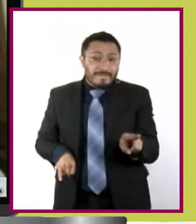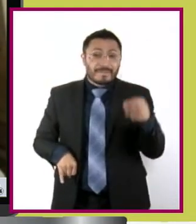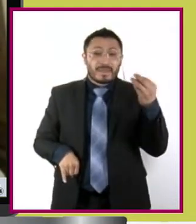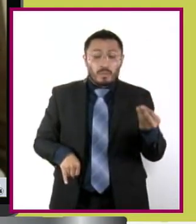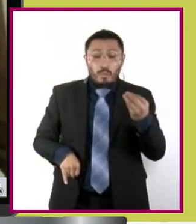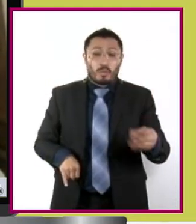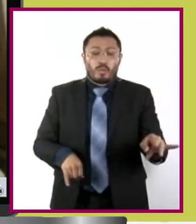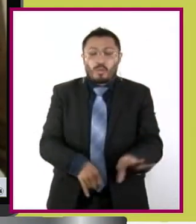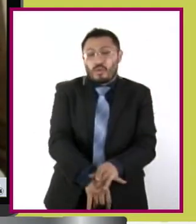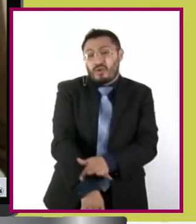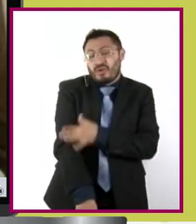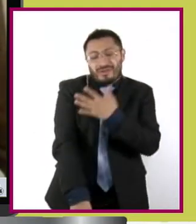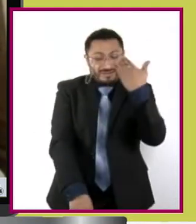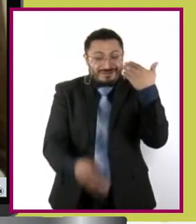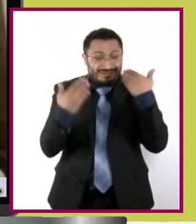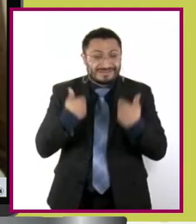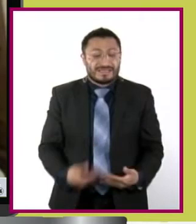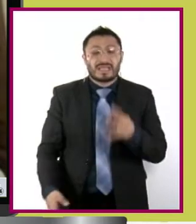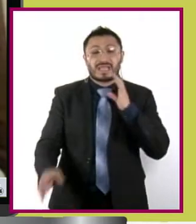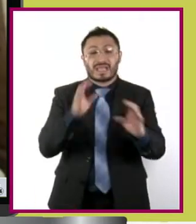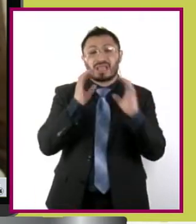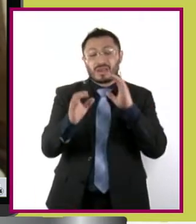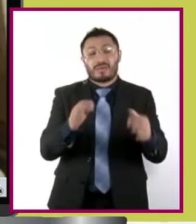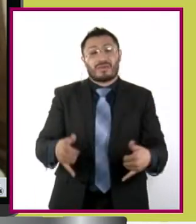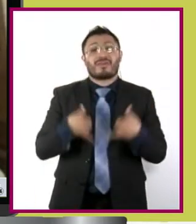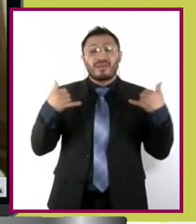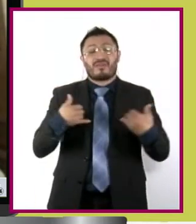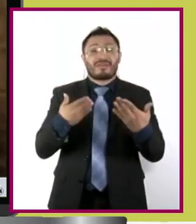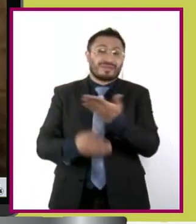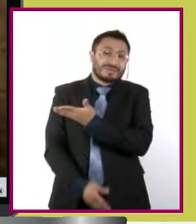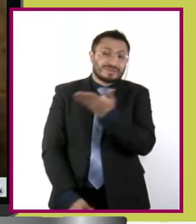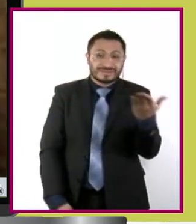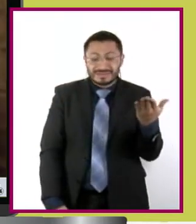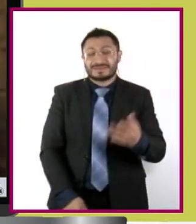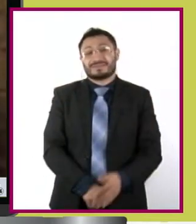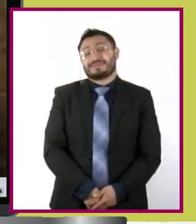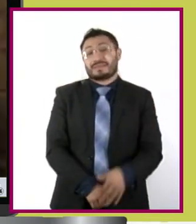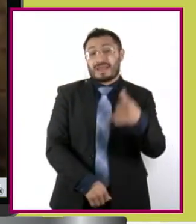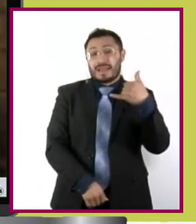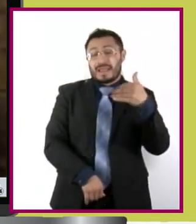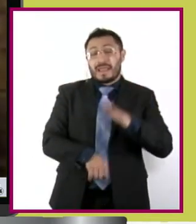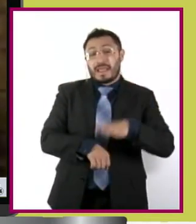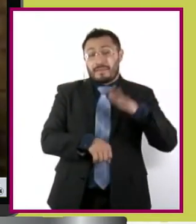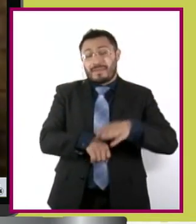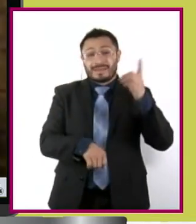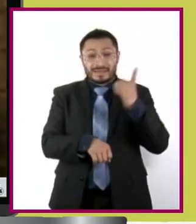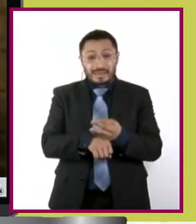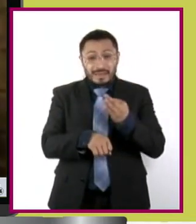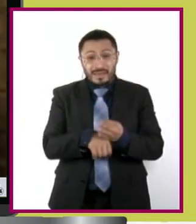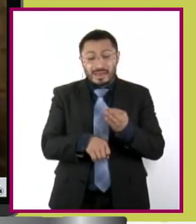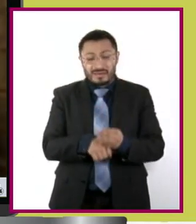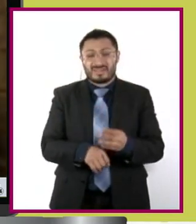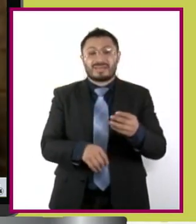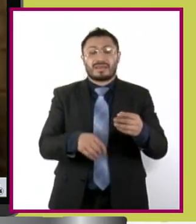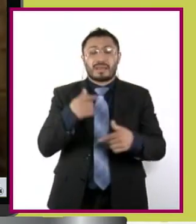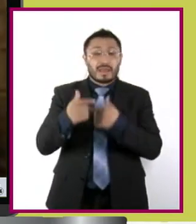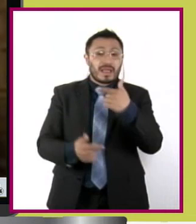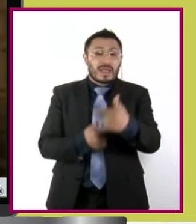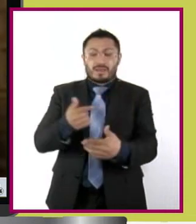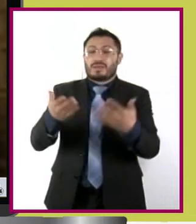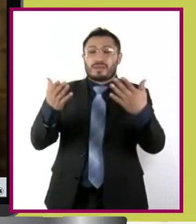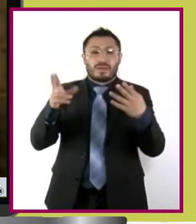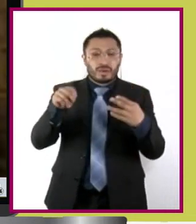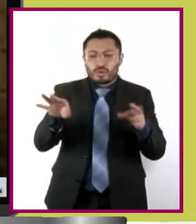mucho entusiasmo para mí el comunicarme con jóvenes como ustedes y sobre todo en esta posibilidad de que las generaciones no tienen por qué